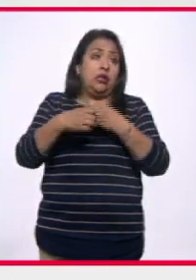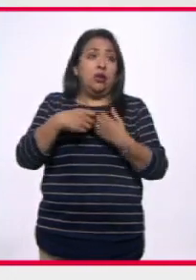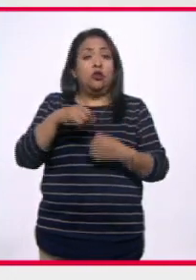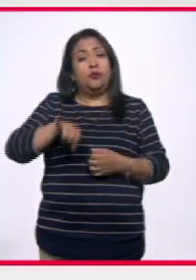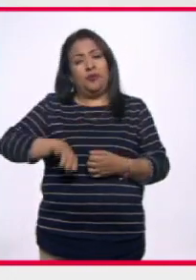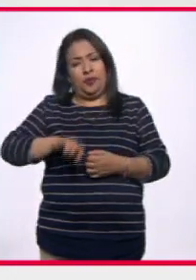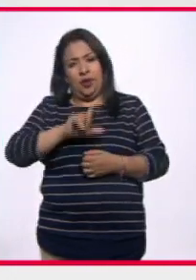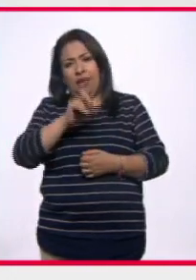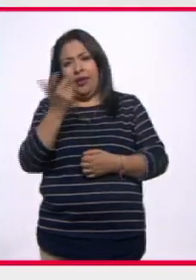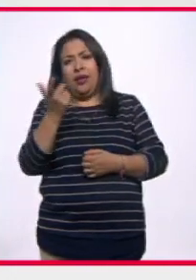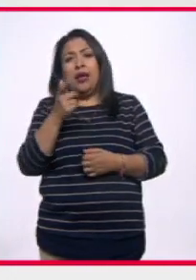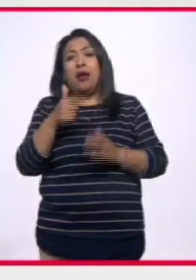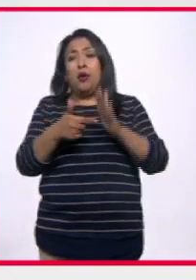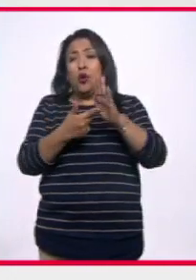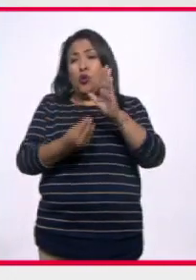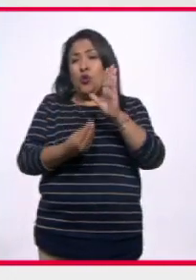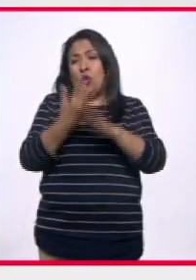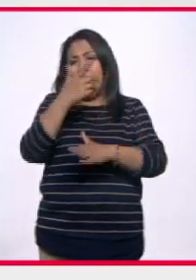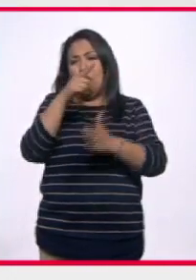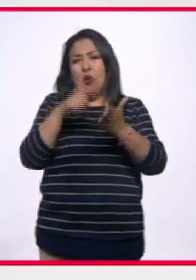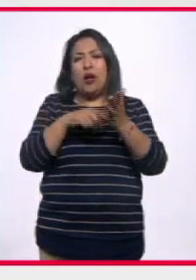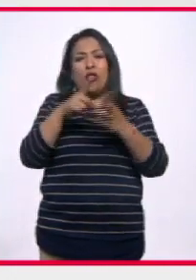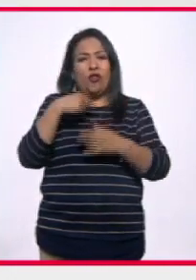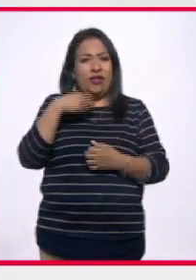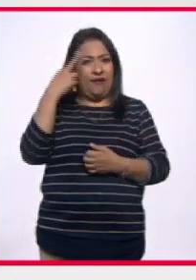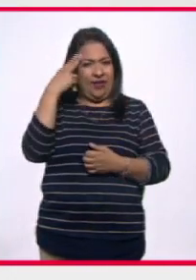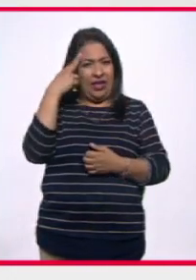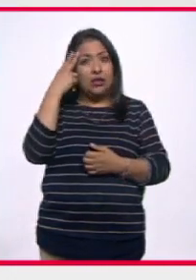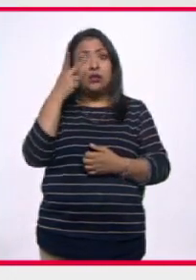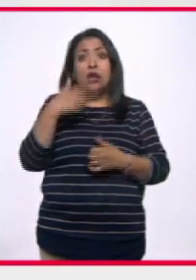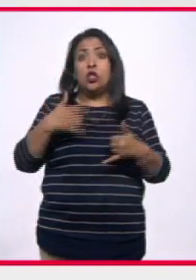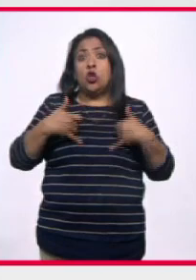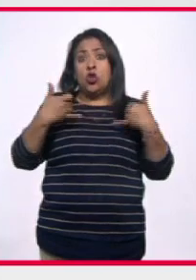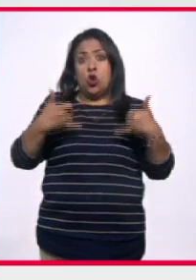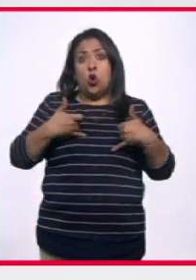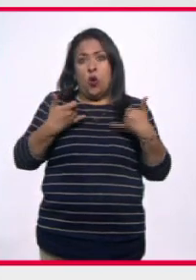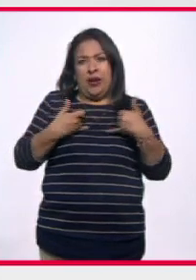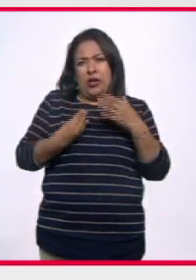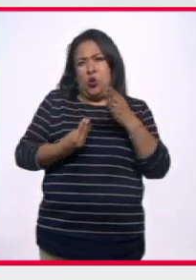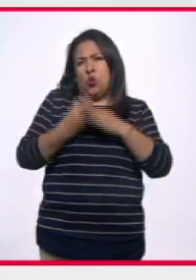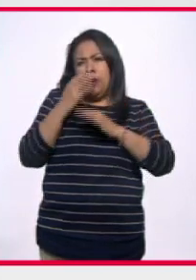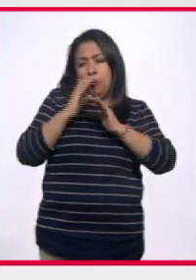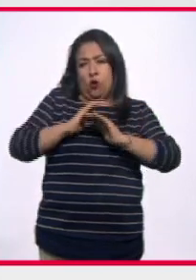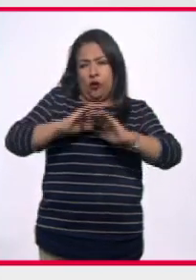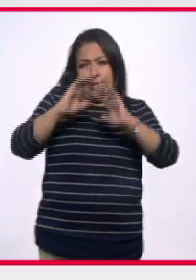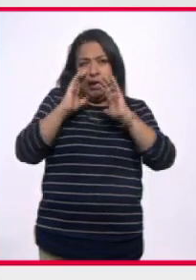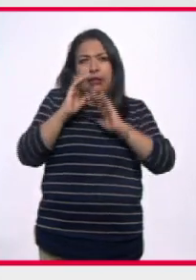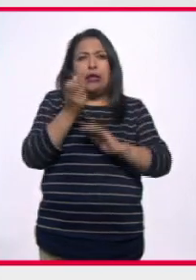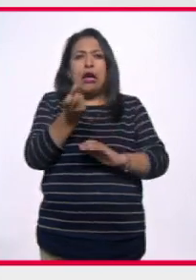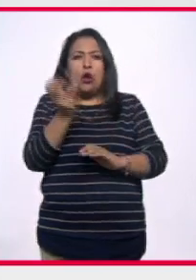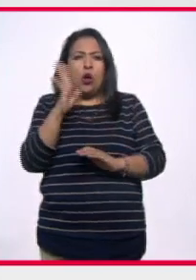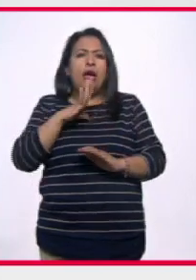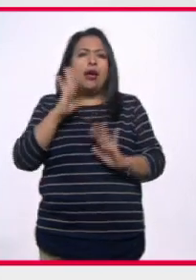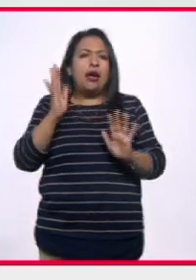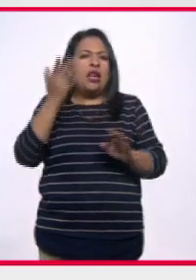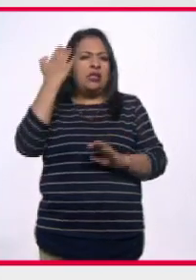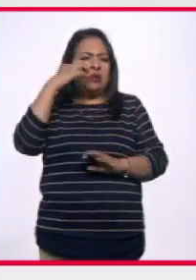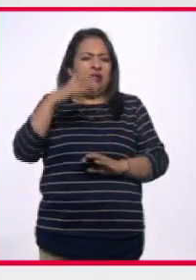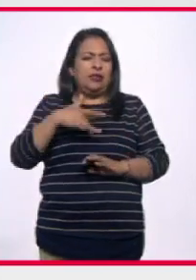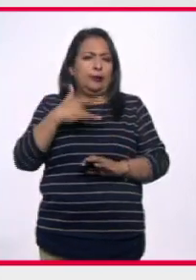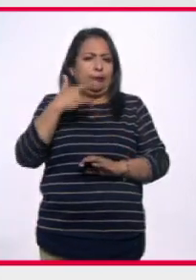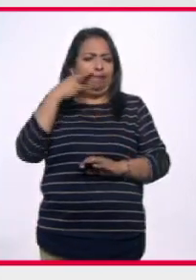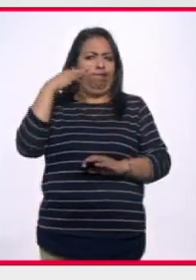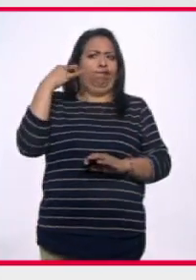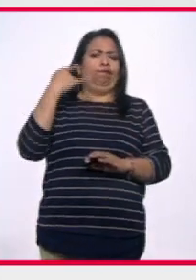cuando se estrenó en el palacio de bellas artes con estos jóvenes debutantes algunos cantantes ya contradictores se sintieron un poco